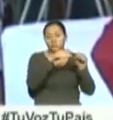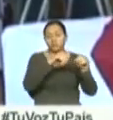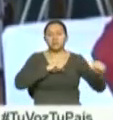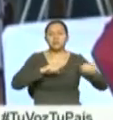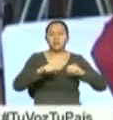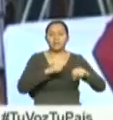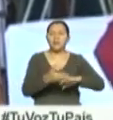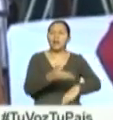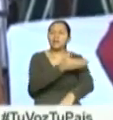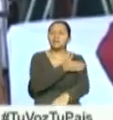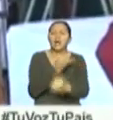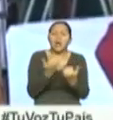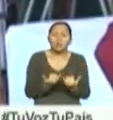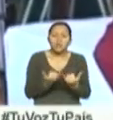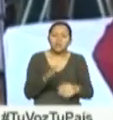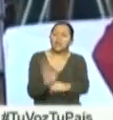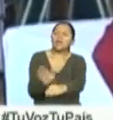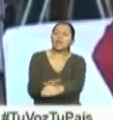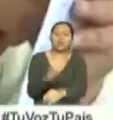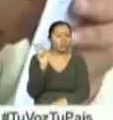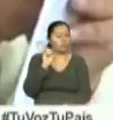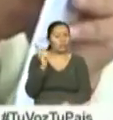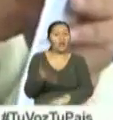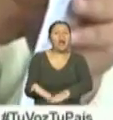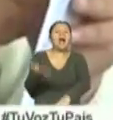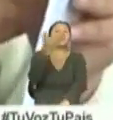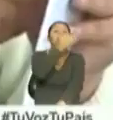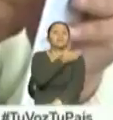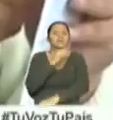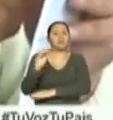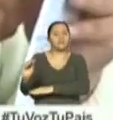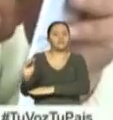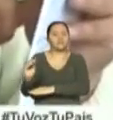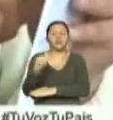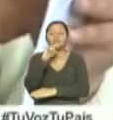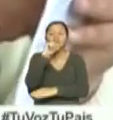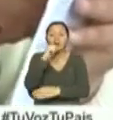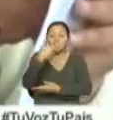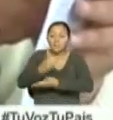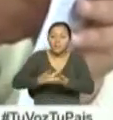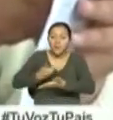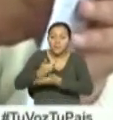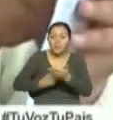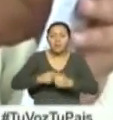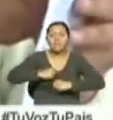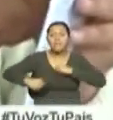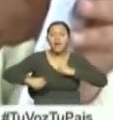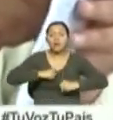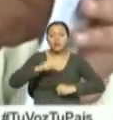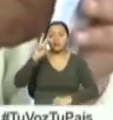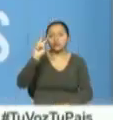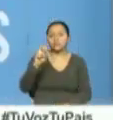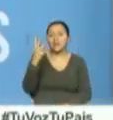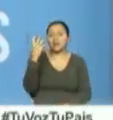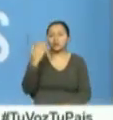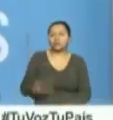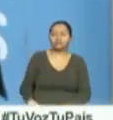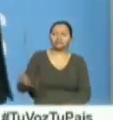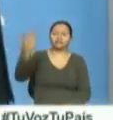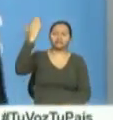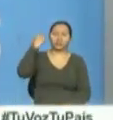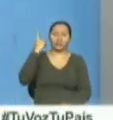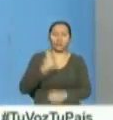es reciente. La UNE fue notificada sobre la documentación jurídica a presentar desde mayo de 2014.